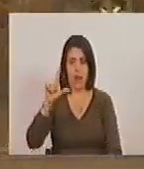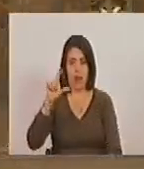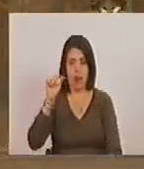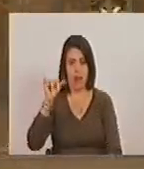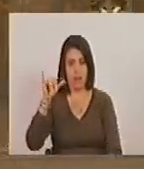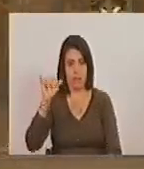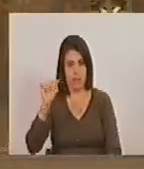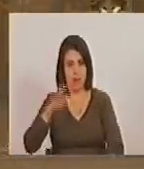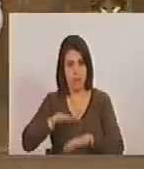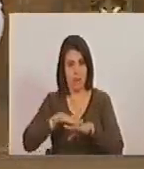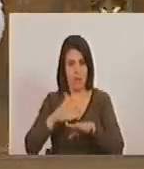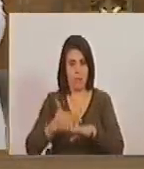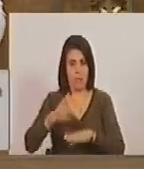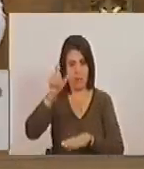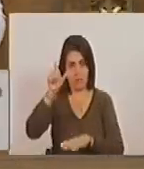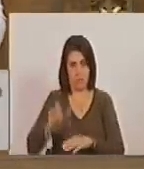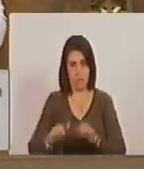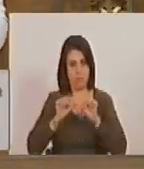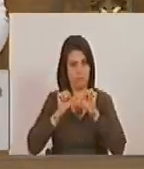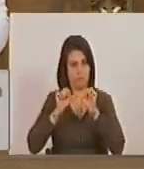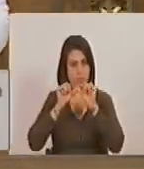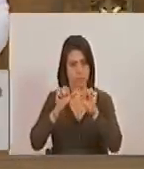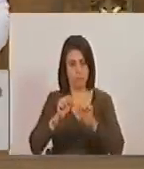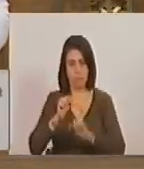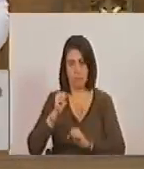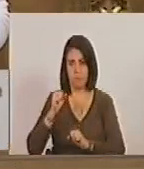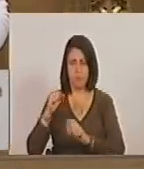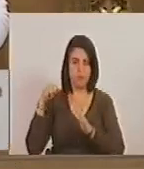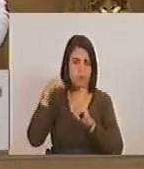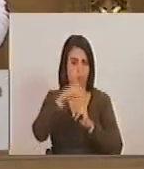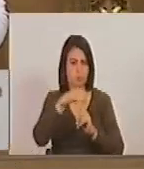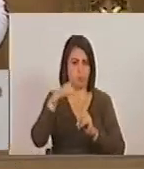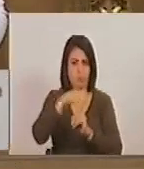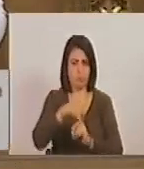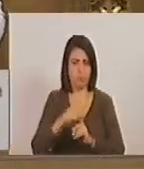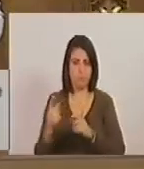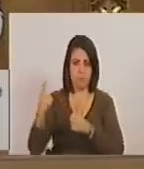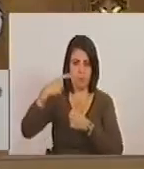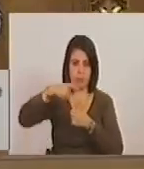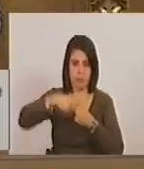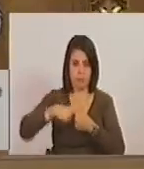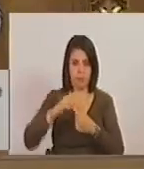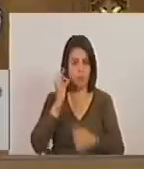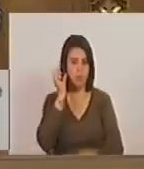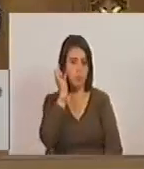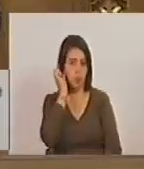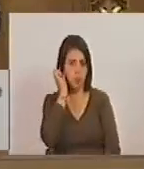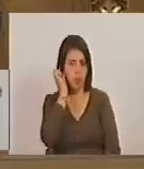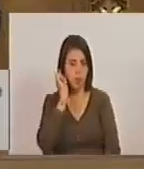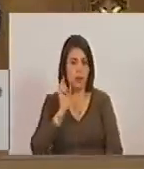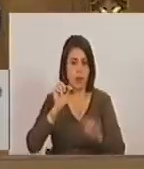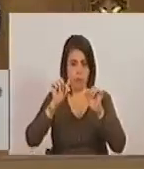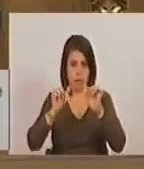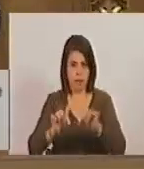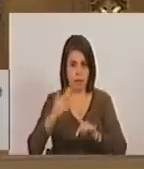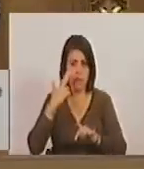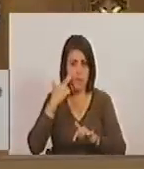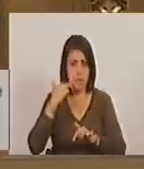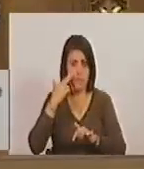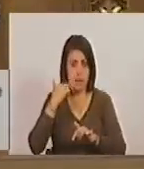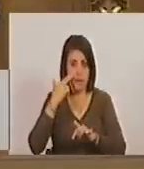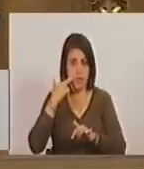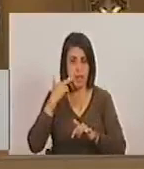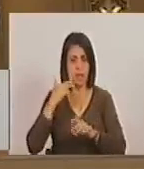Primero porque fue una constante luchadora por la inclusión de la mujer. Y esta negra viene de